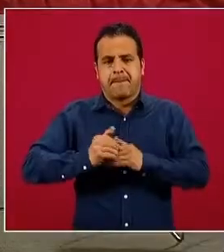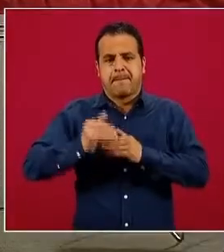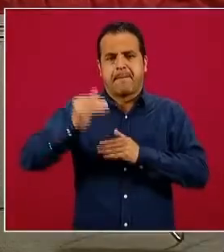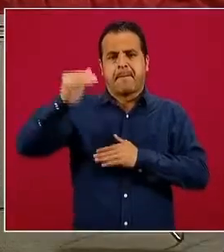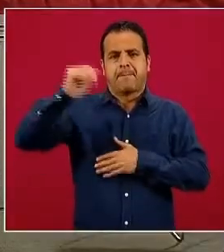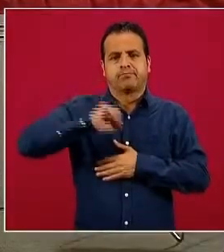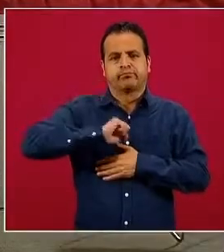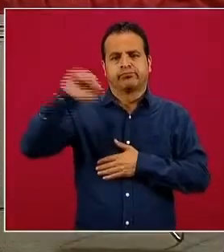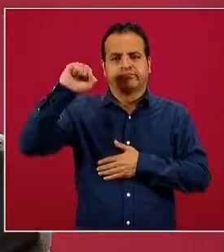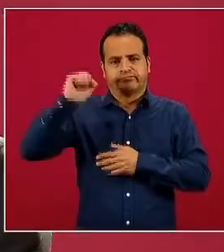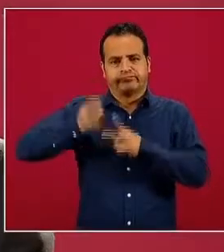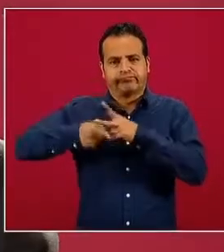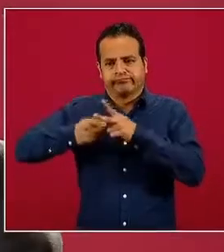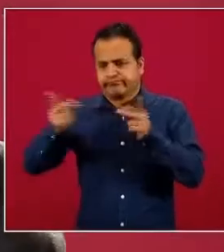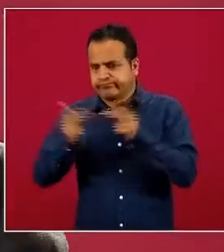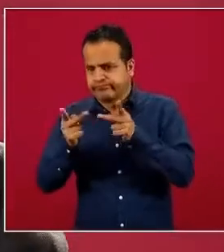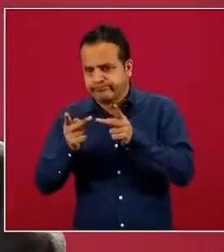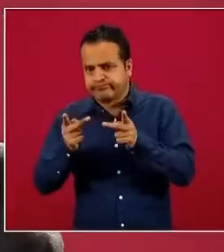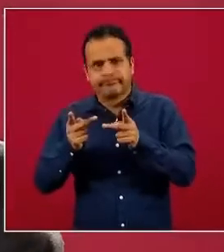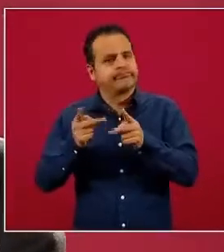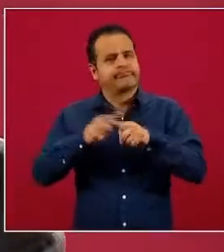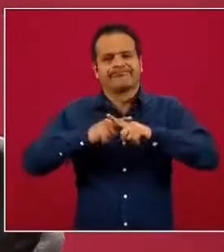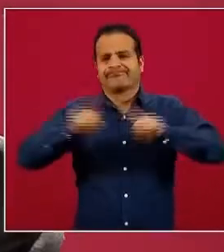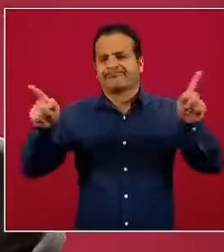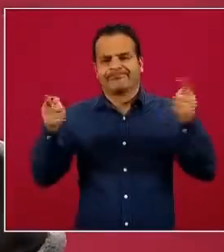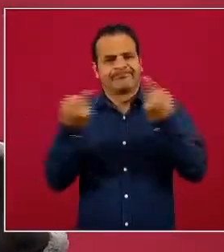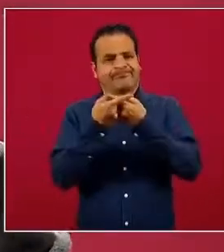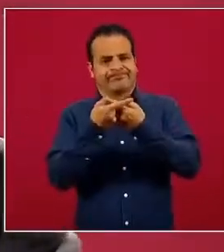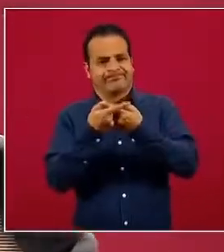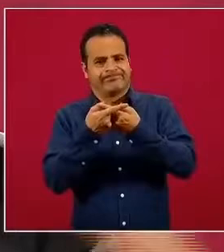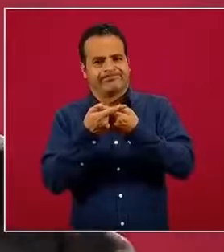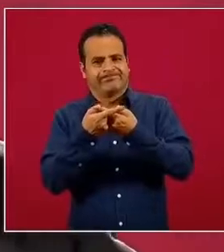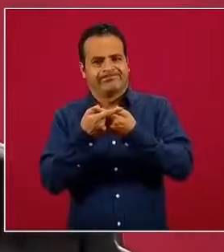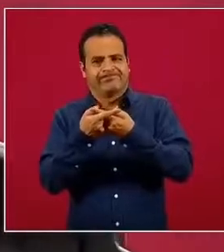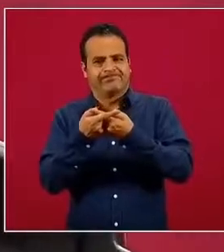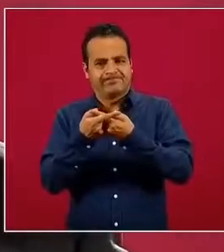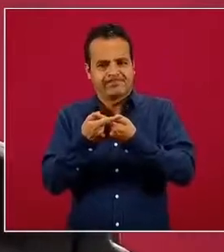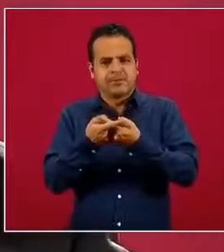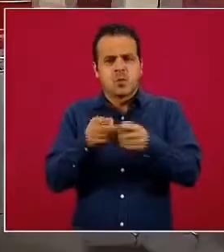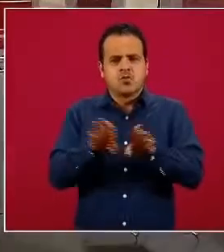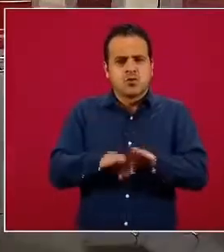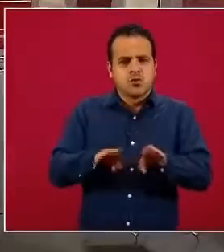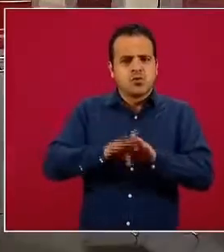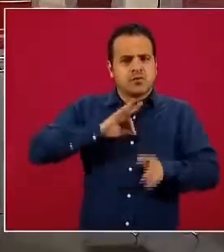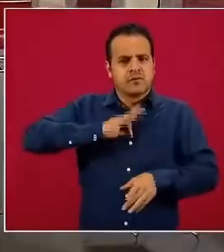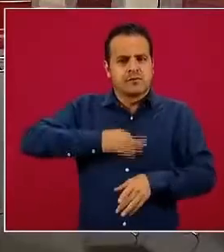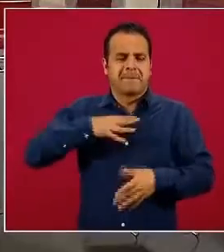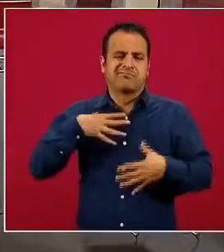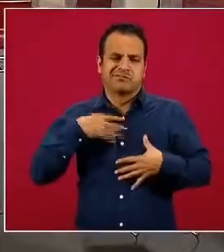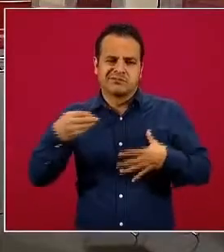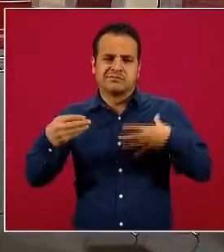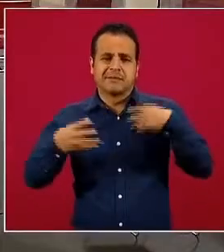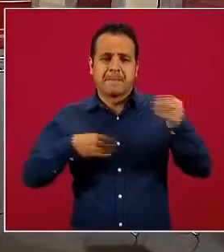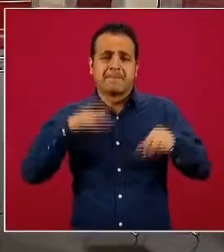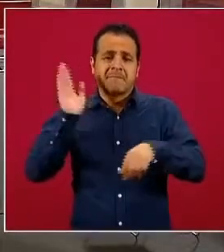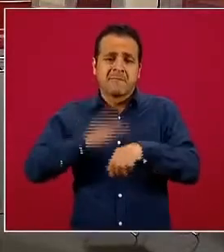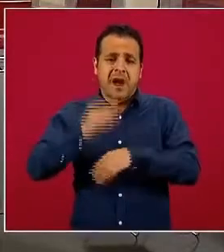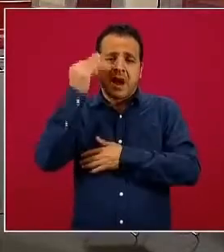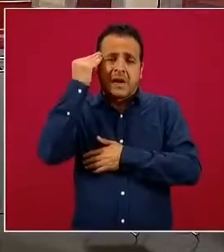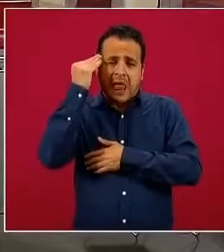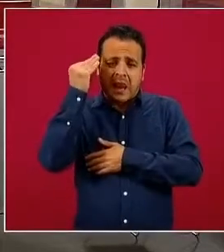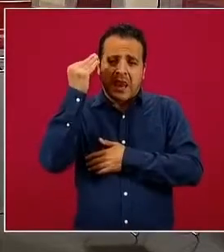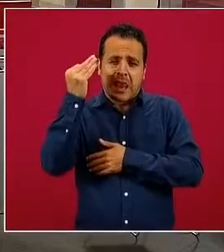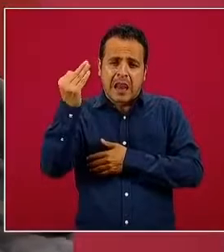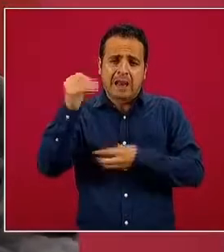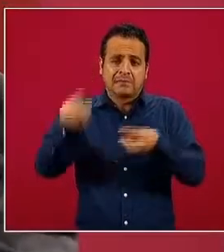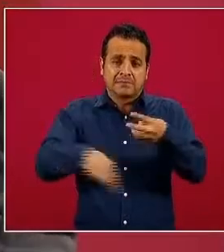predicho. Y hay dos maneras generales en las que difiere. Una es que se prolonga la epidemia y la otra es que cambia la